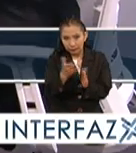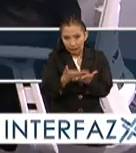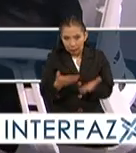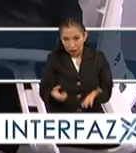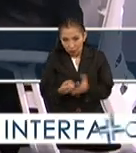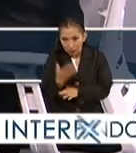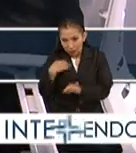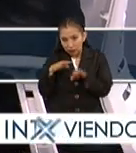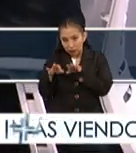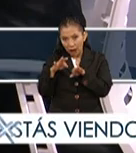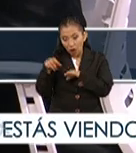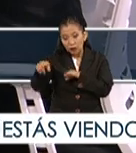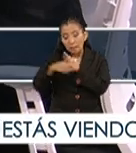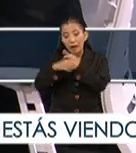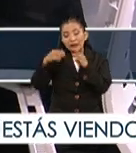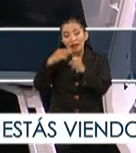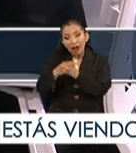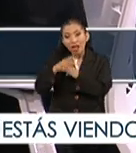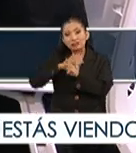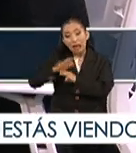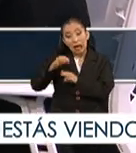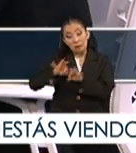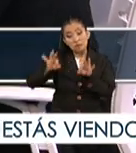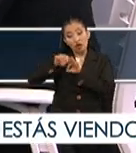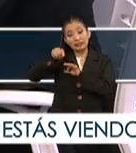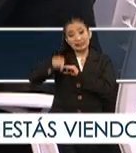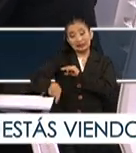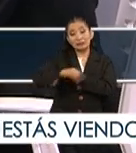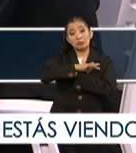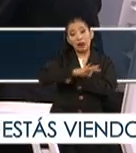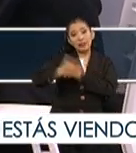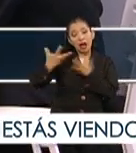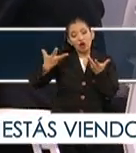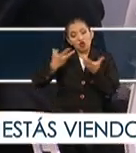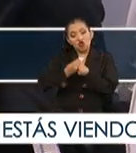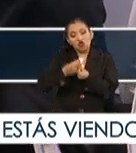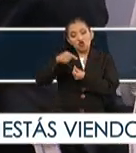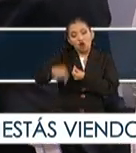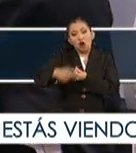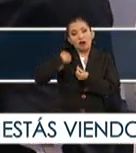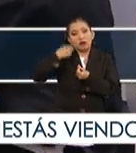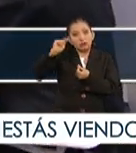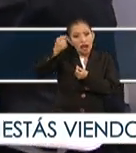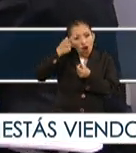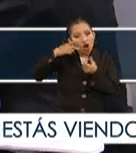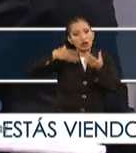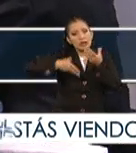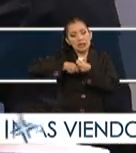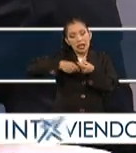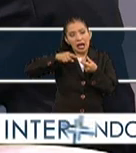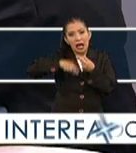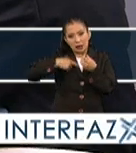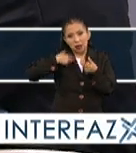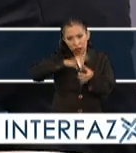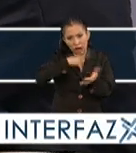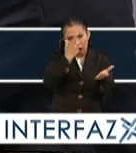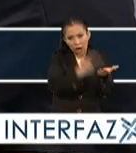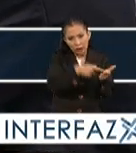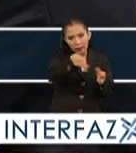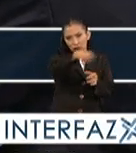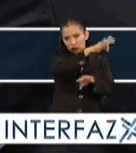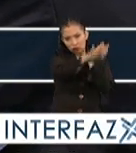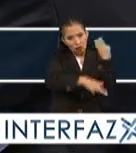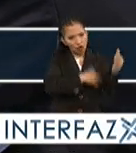esta nueva tarea, bueno, es que estos materiales sean relevantes y que se puedan conjugar con recursos tecnológicos también que están a disposición